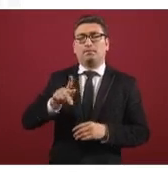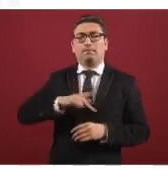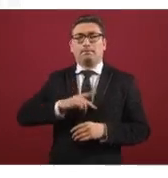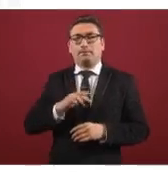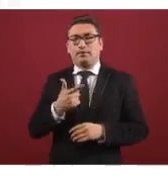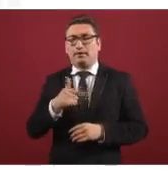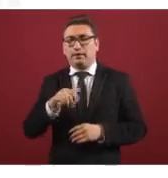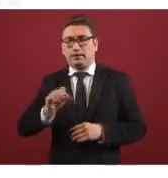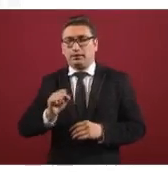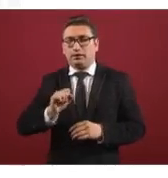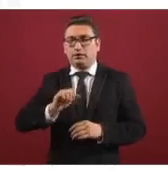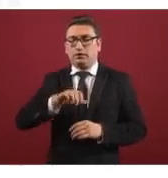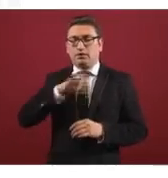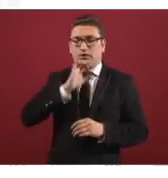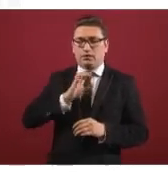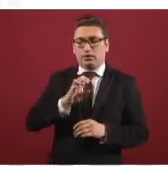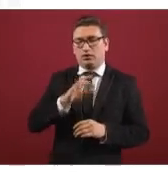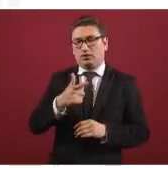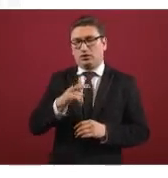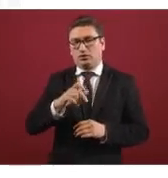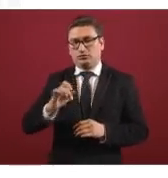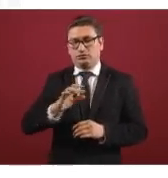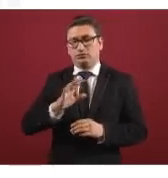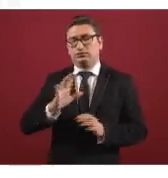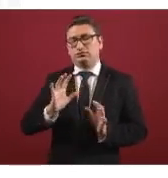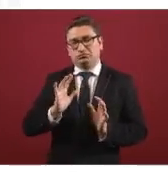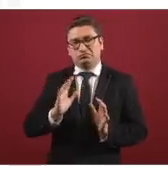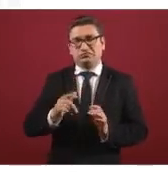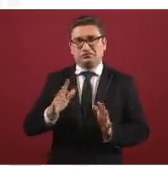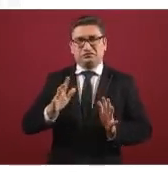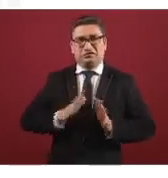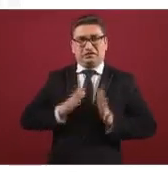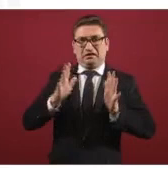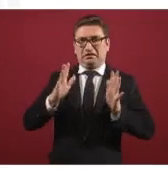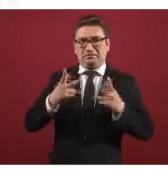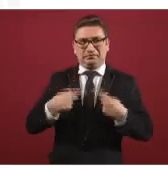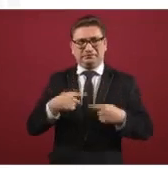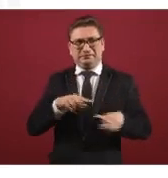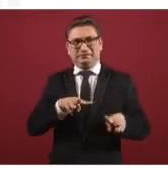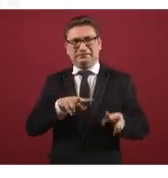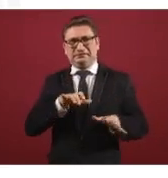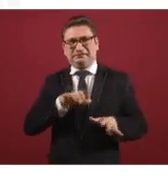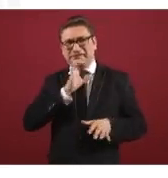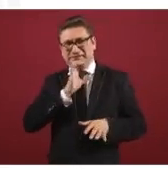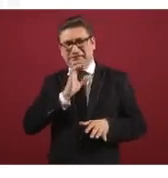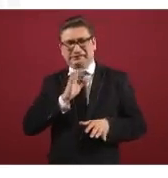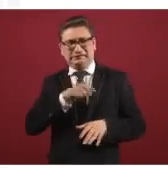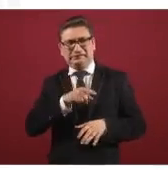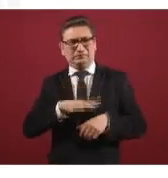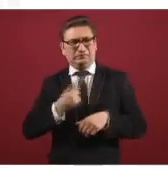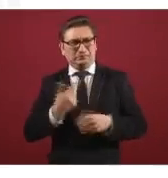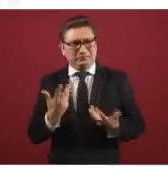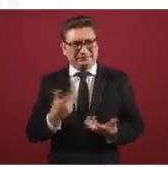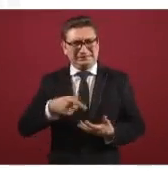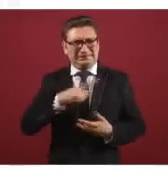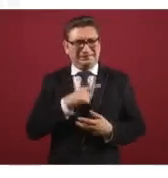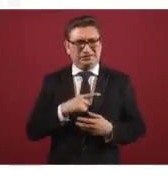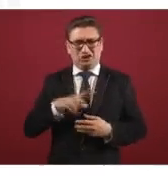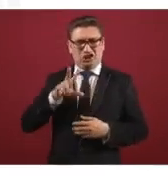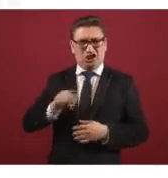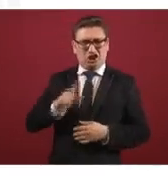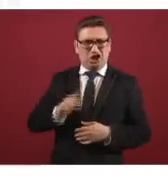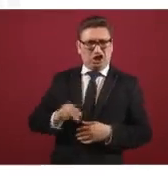Entonces, oh my gosh, más bien el susto que se mete uno de ir ahí, porque por algo no se dejan